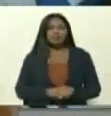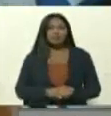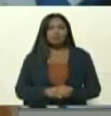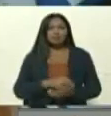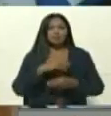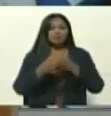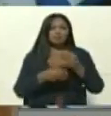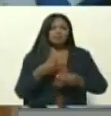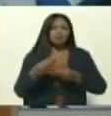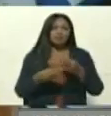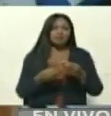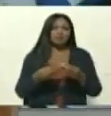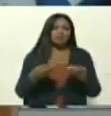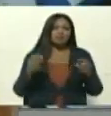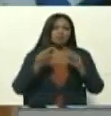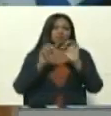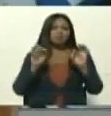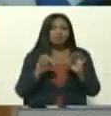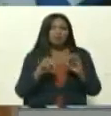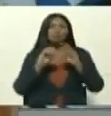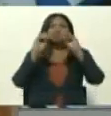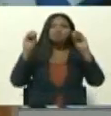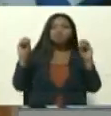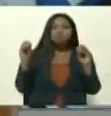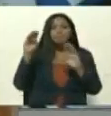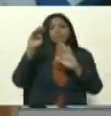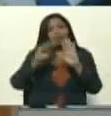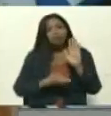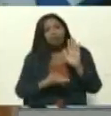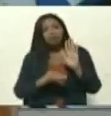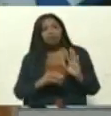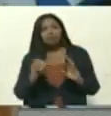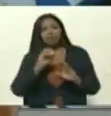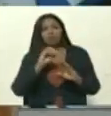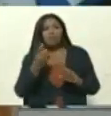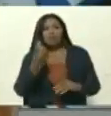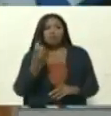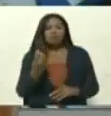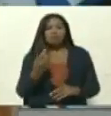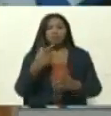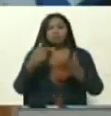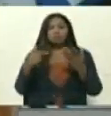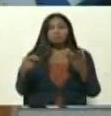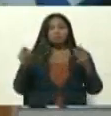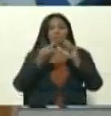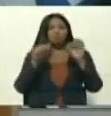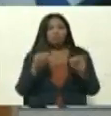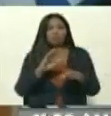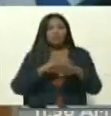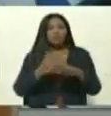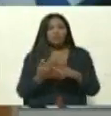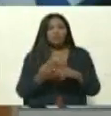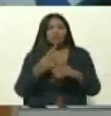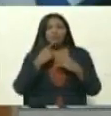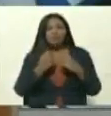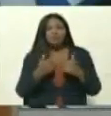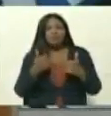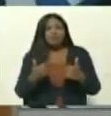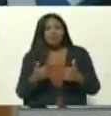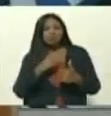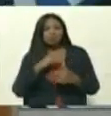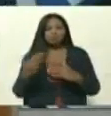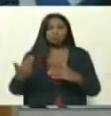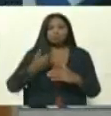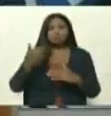delitos que pudiéramos llamar menores o las faltas, etcétera, porque corrigiendo y